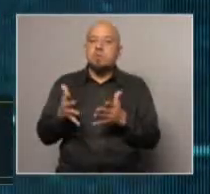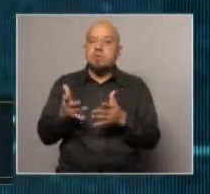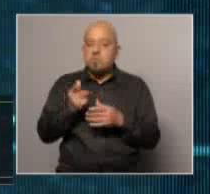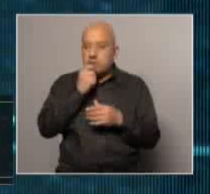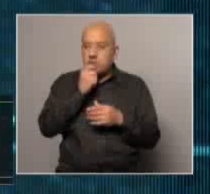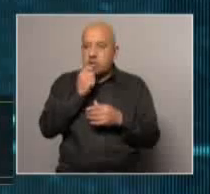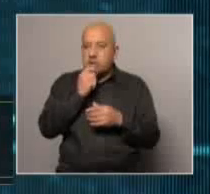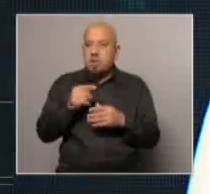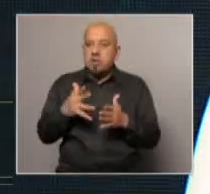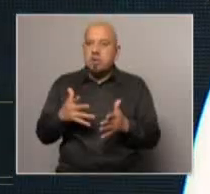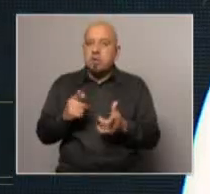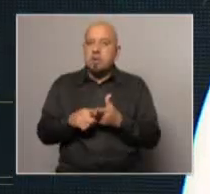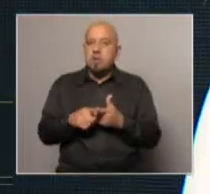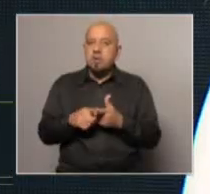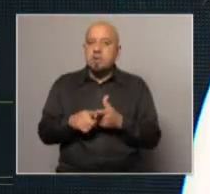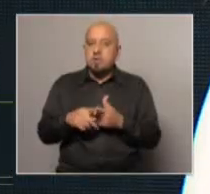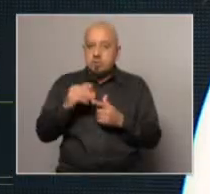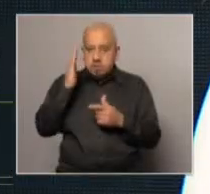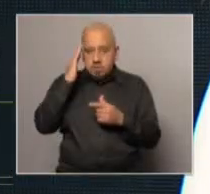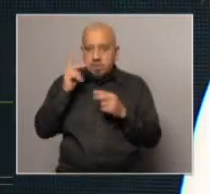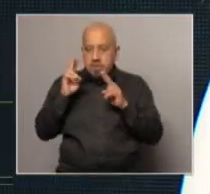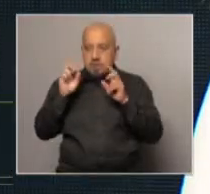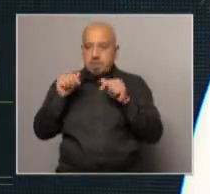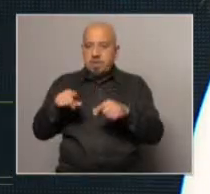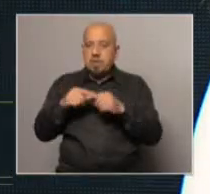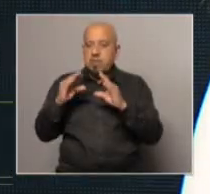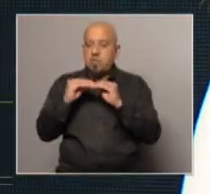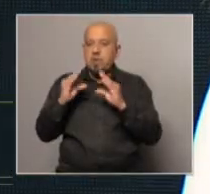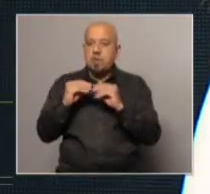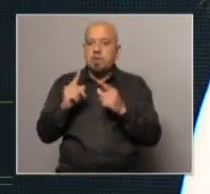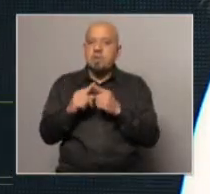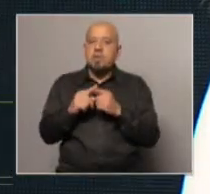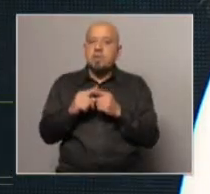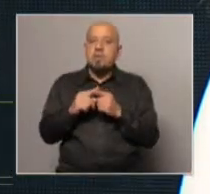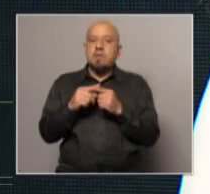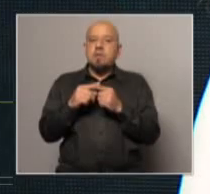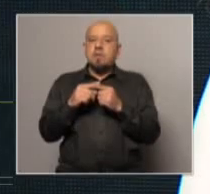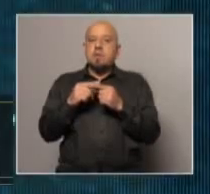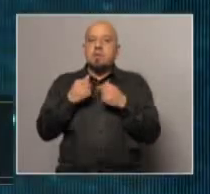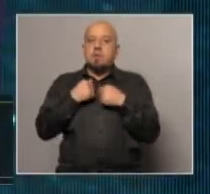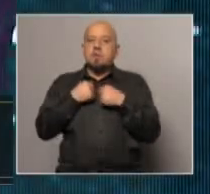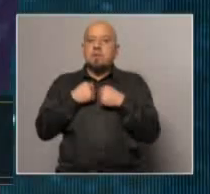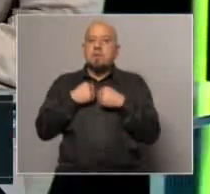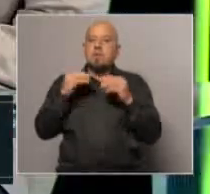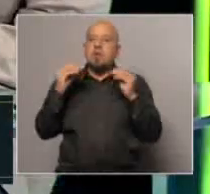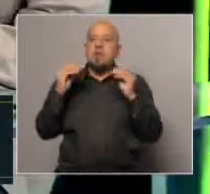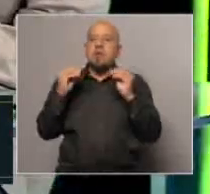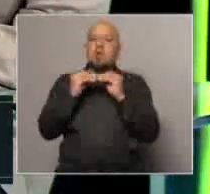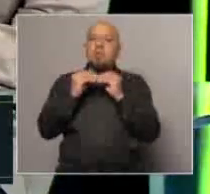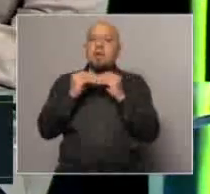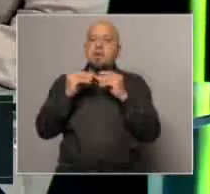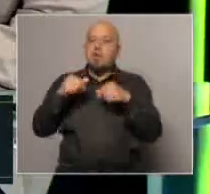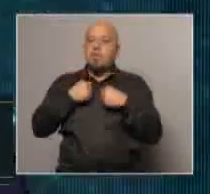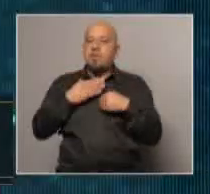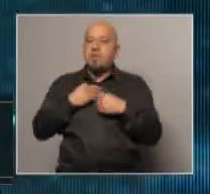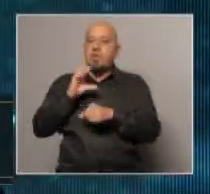periodista muy informado y de los que más ha analizado todo este tema. Y además fue compañero, eso dicen, y además eso fue compañero mío de clase, Ricardo, con eso ya. Eso